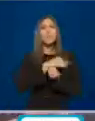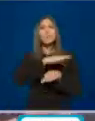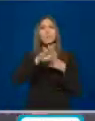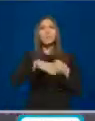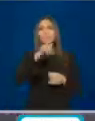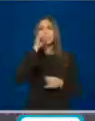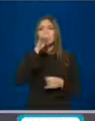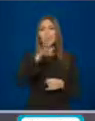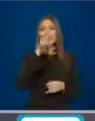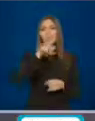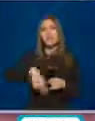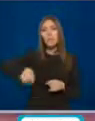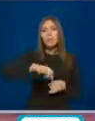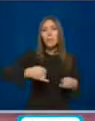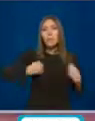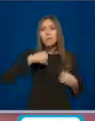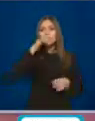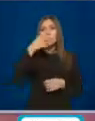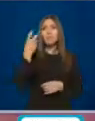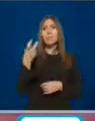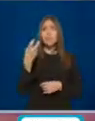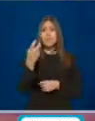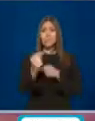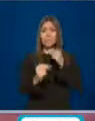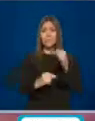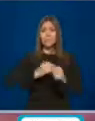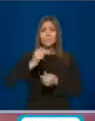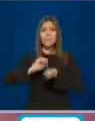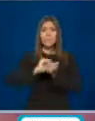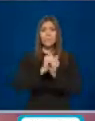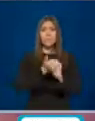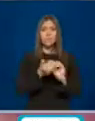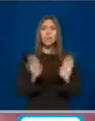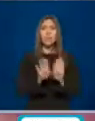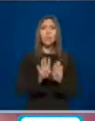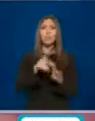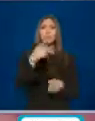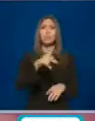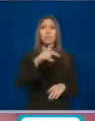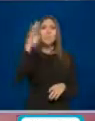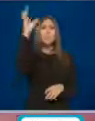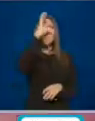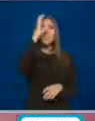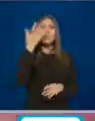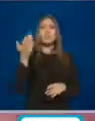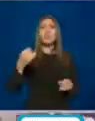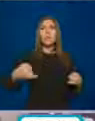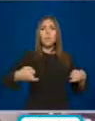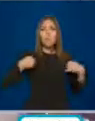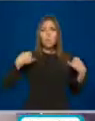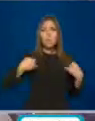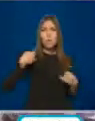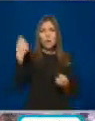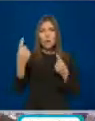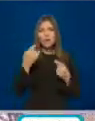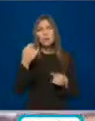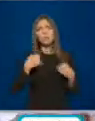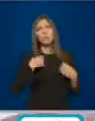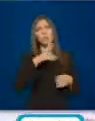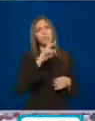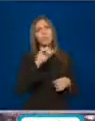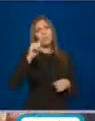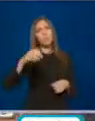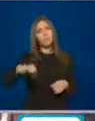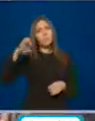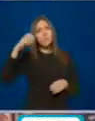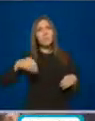los jóvenes realmente se ha vuelto ya una cuestión cultural, o sea, ya jóvenes y no jóvenes lo estamos viviendo. Sí,